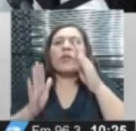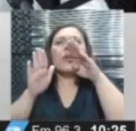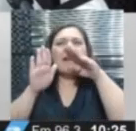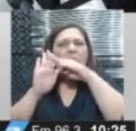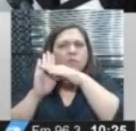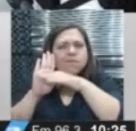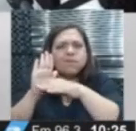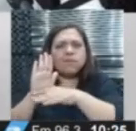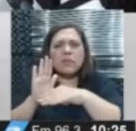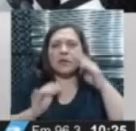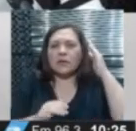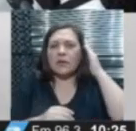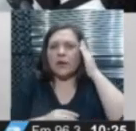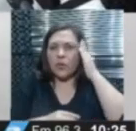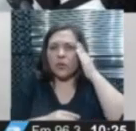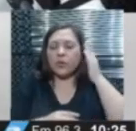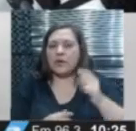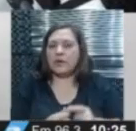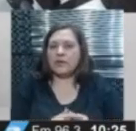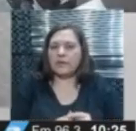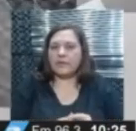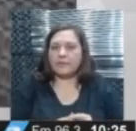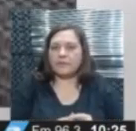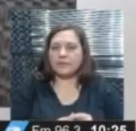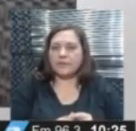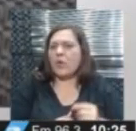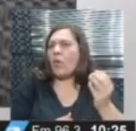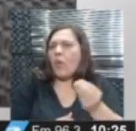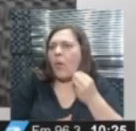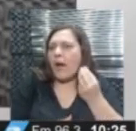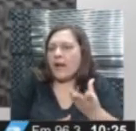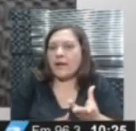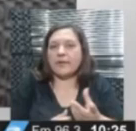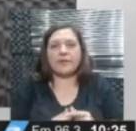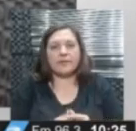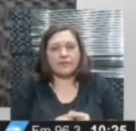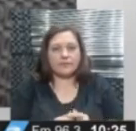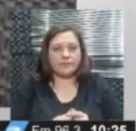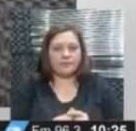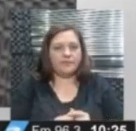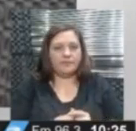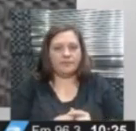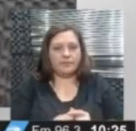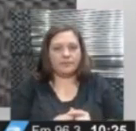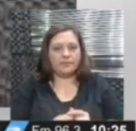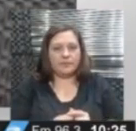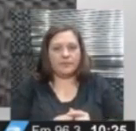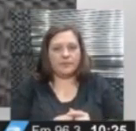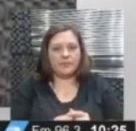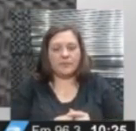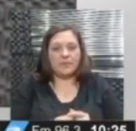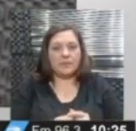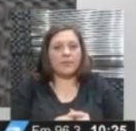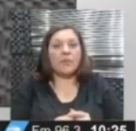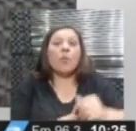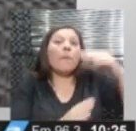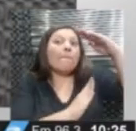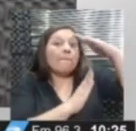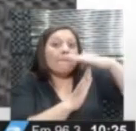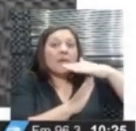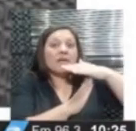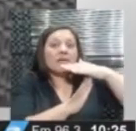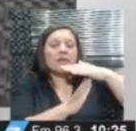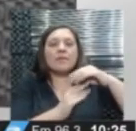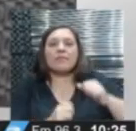y desde lo cultural es es es digamos la cultura general de nuestro de nuestro